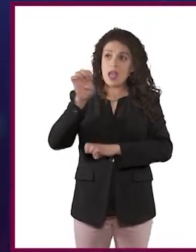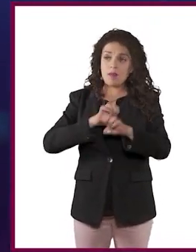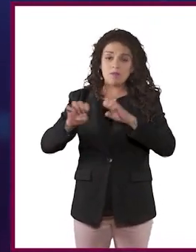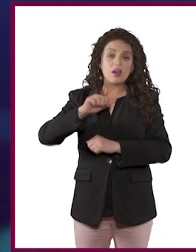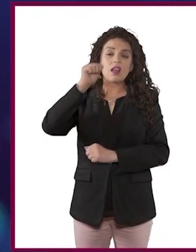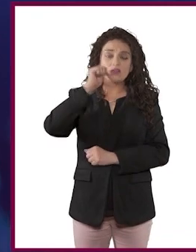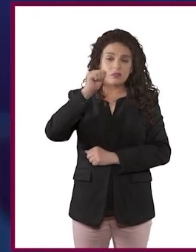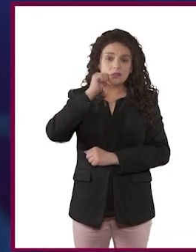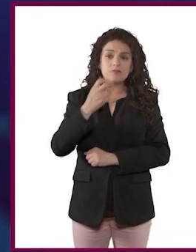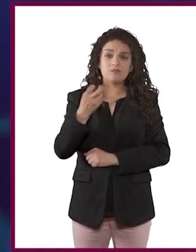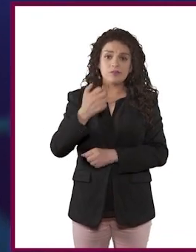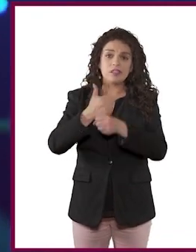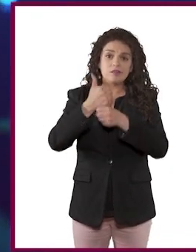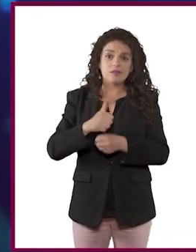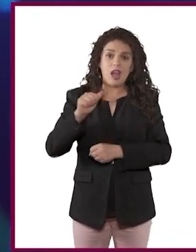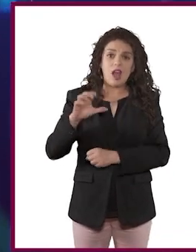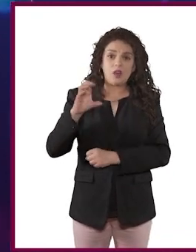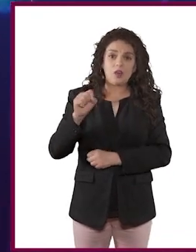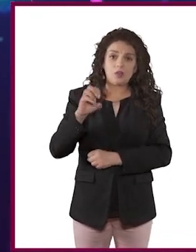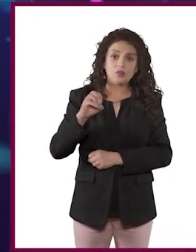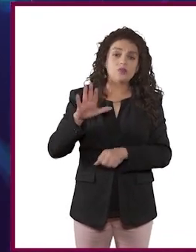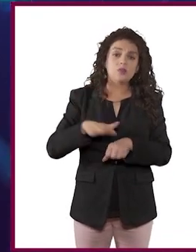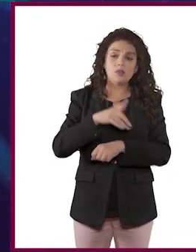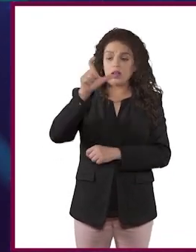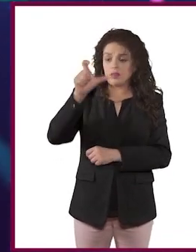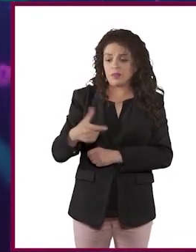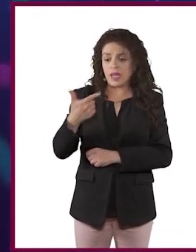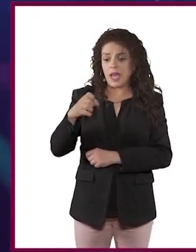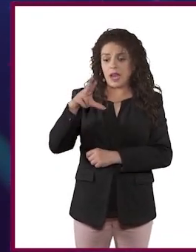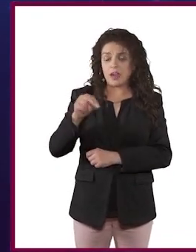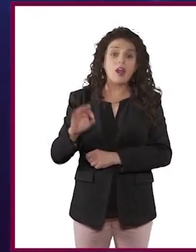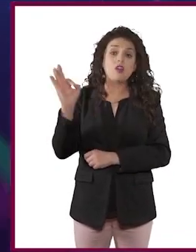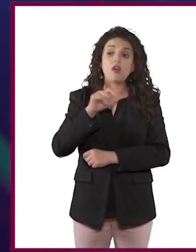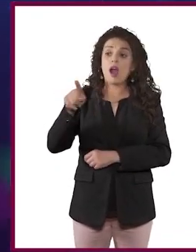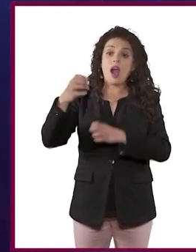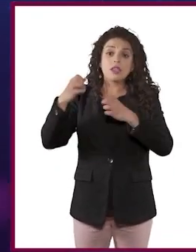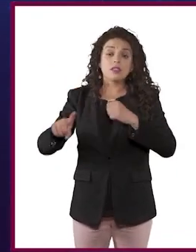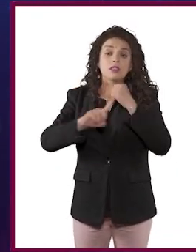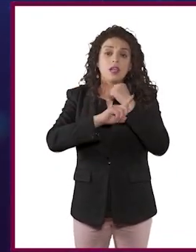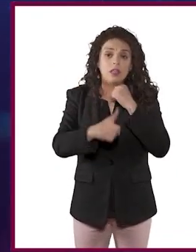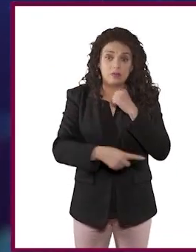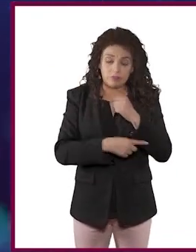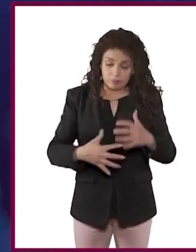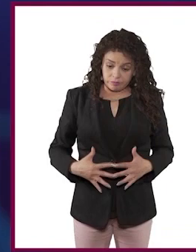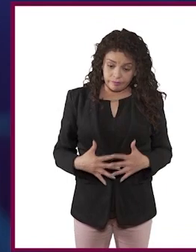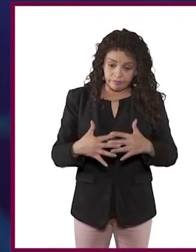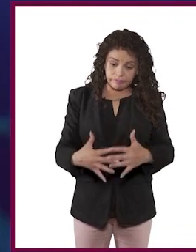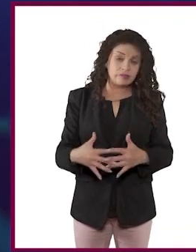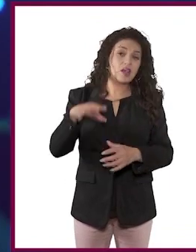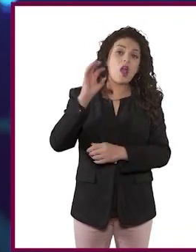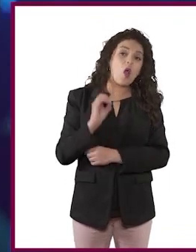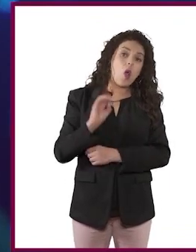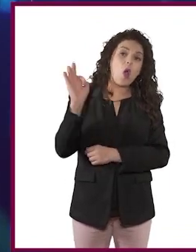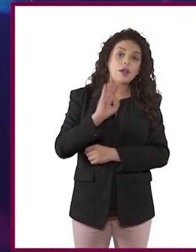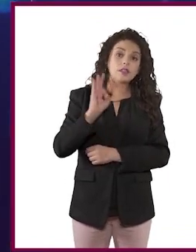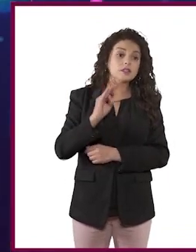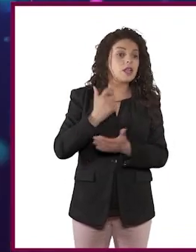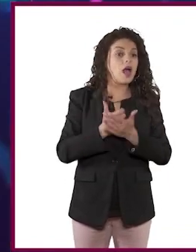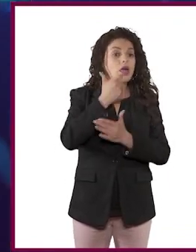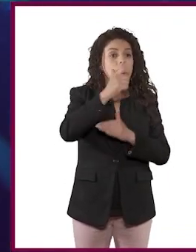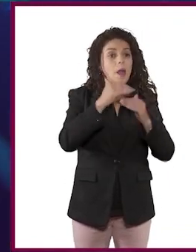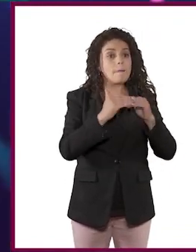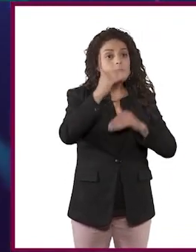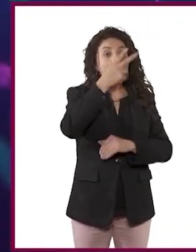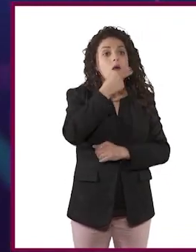mujeres dentro de las empresas de vivir, ¿no?, este acoso también por cuestiones de género, ¿no?, si estás embarazada o, ¿no?, de que le